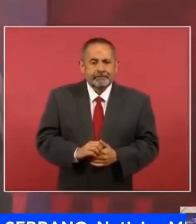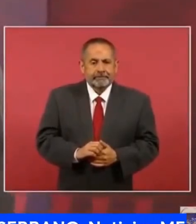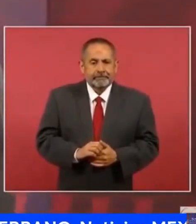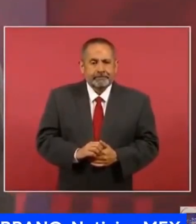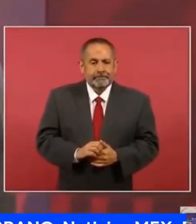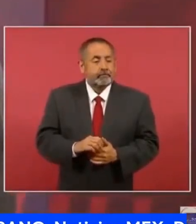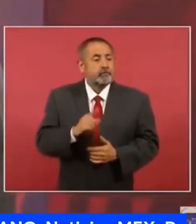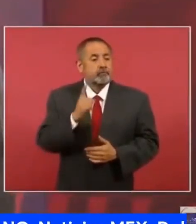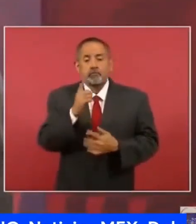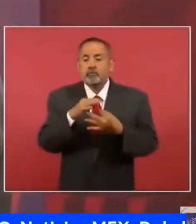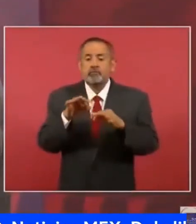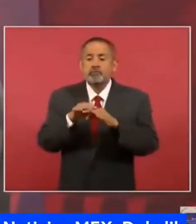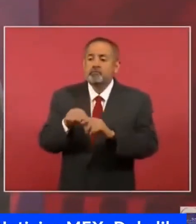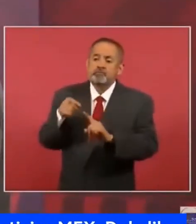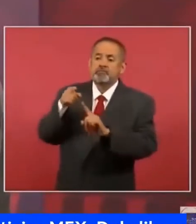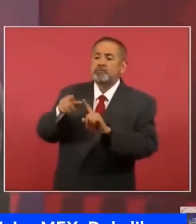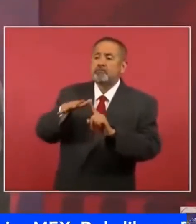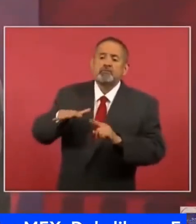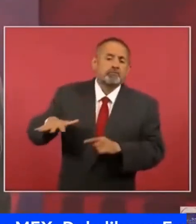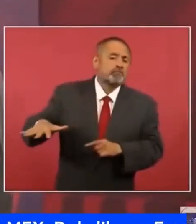la felicidad del pueblo